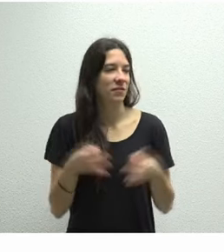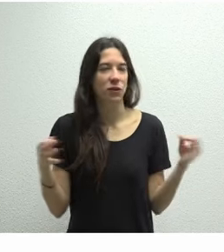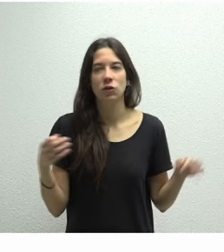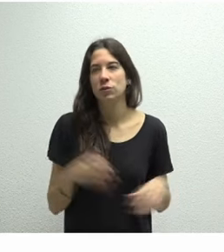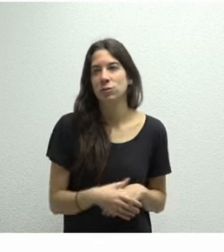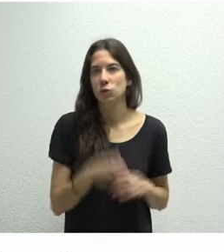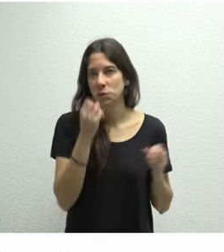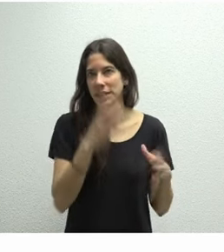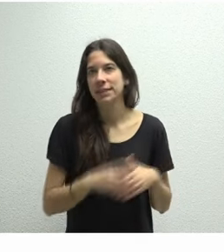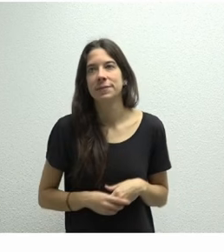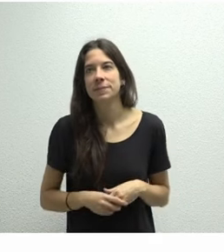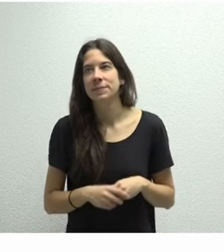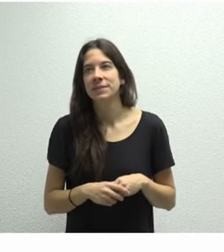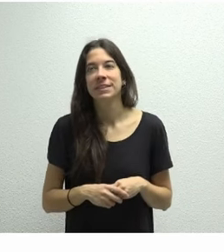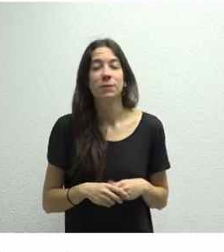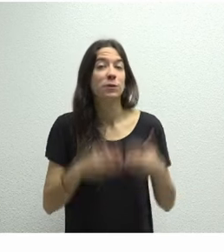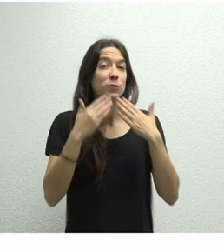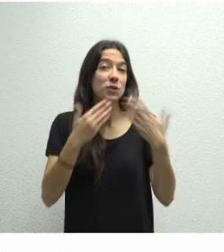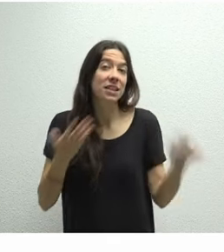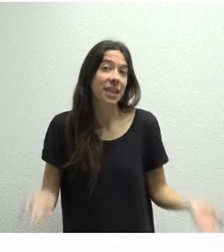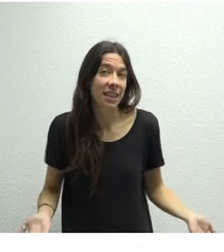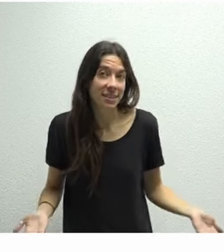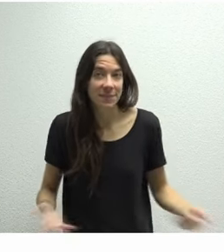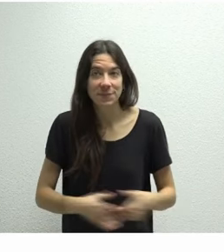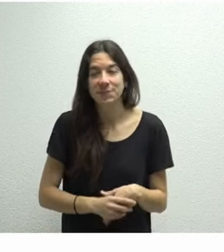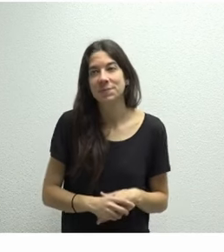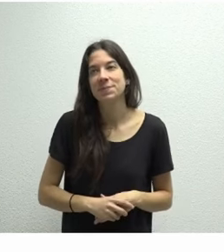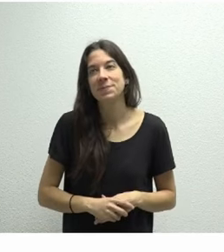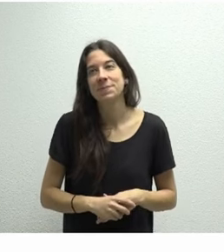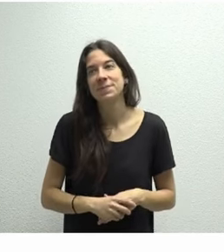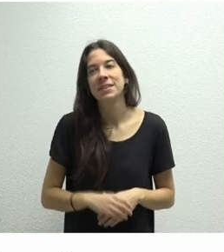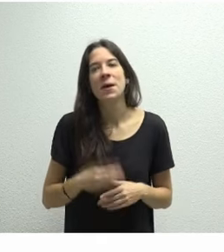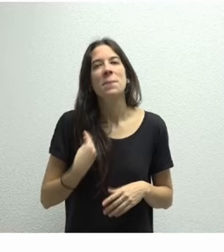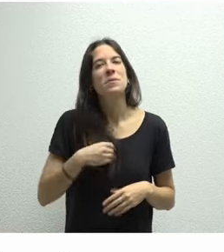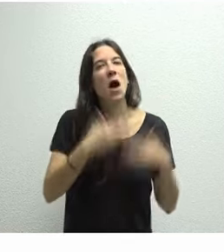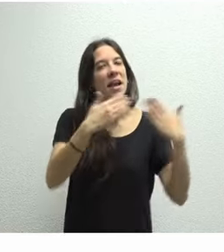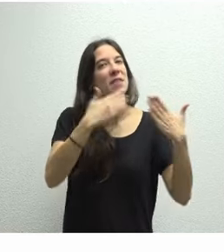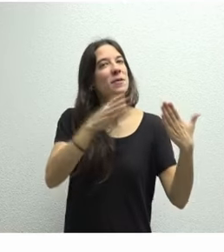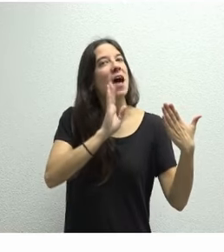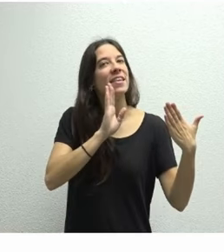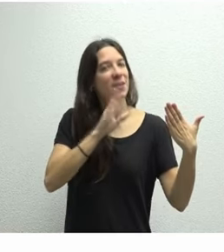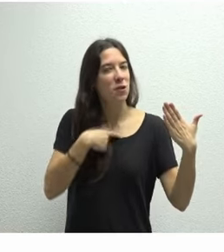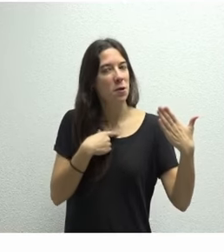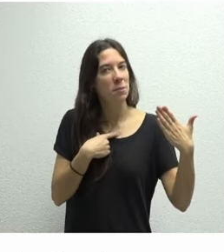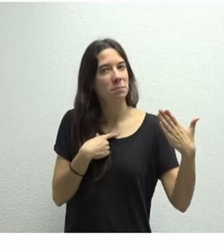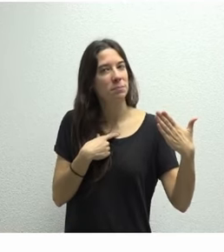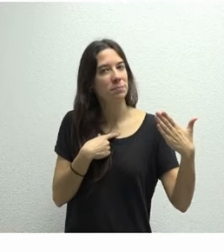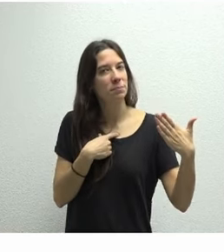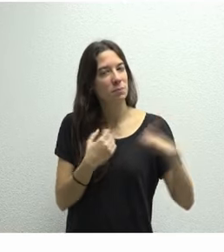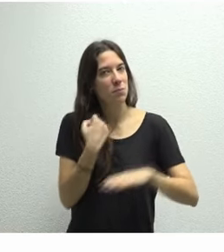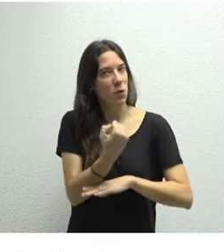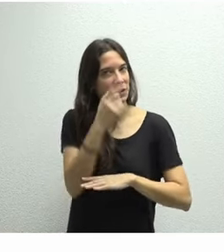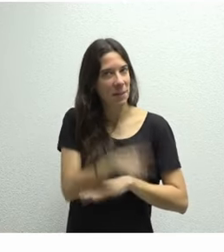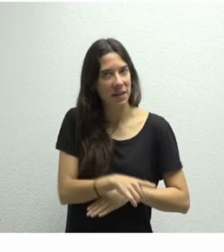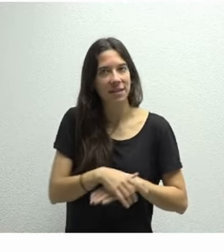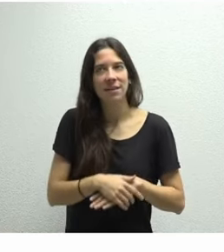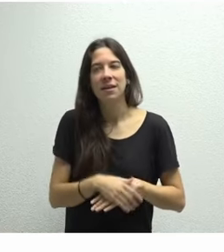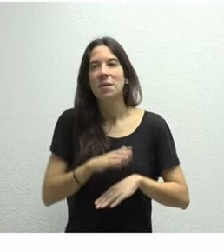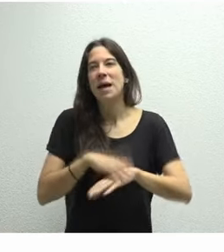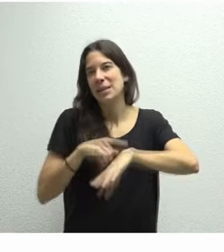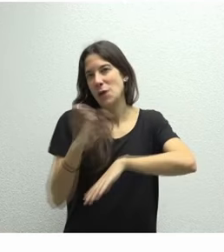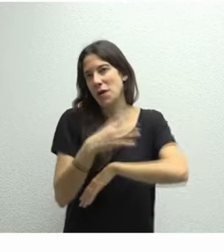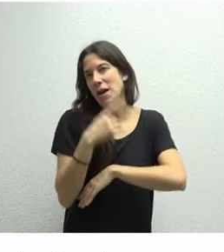perfecto pues muchas gracias no me sumo a los agradecimientos para no perder tiempo no voy a nombrar a todas las personas